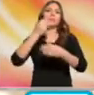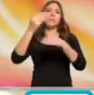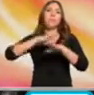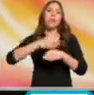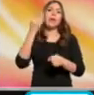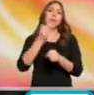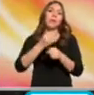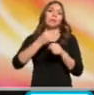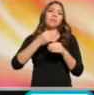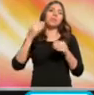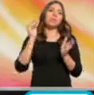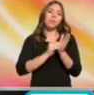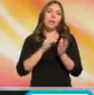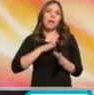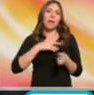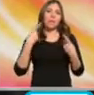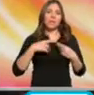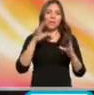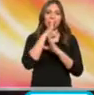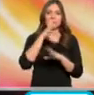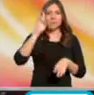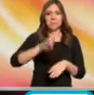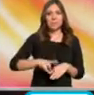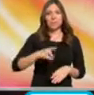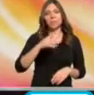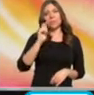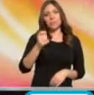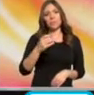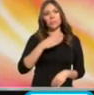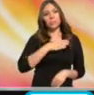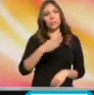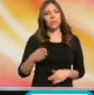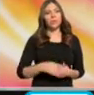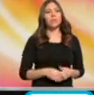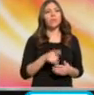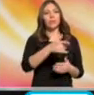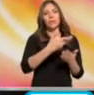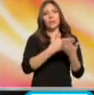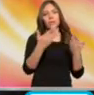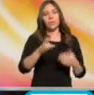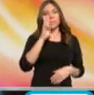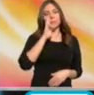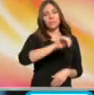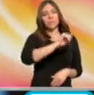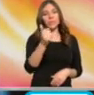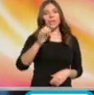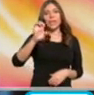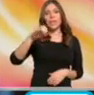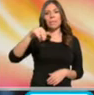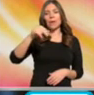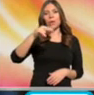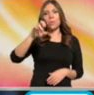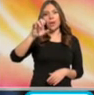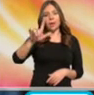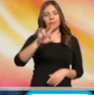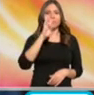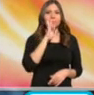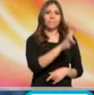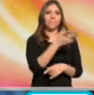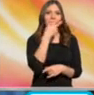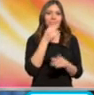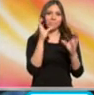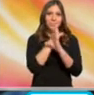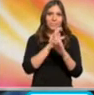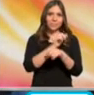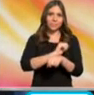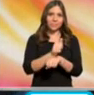habiendo baladistas muy buenos. Y mira, ahí estamos viendo otra de las grandes actuaciones De Emanuel, de ¿eh? Emanuel.